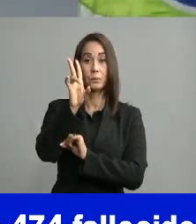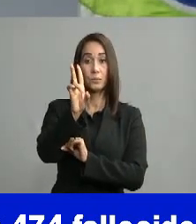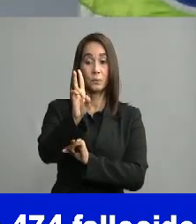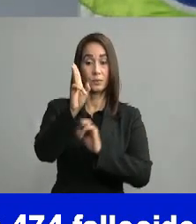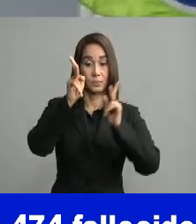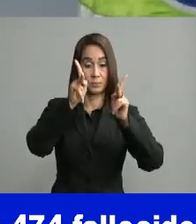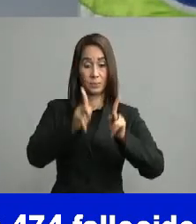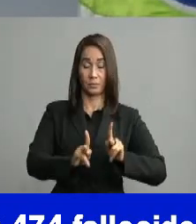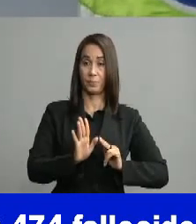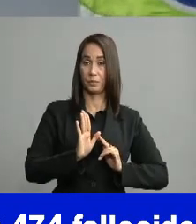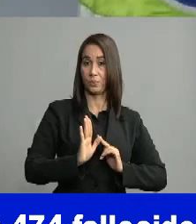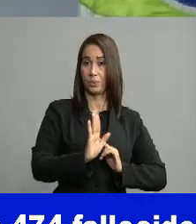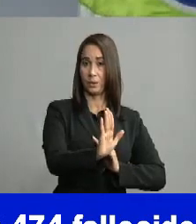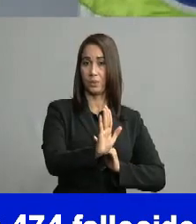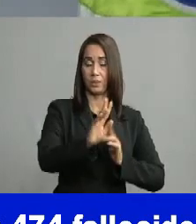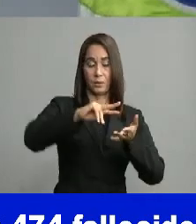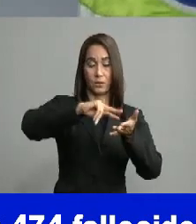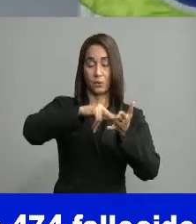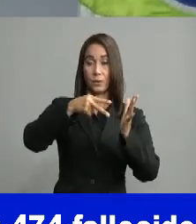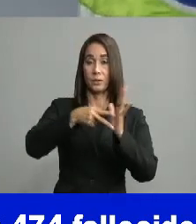57, es decir, el